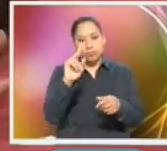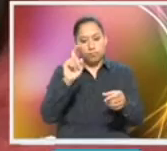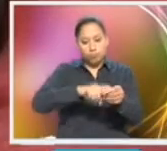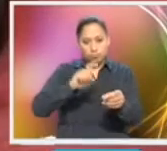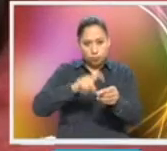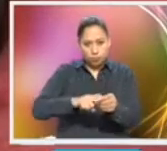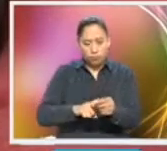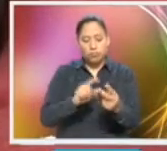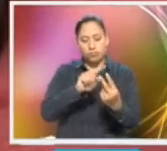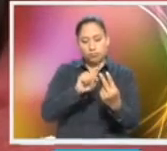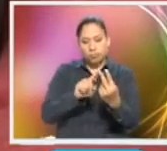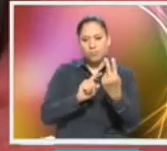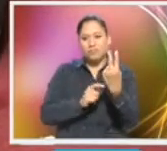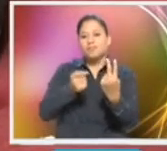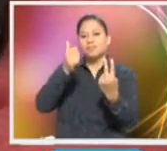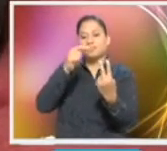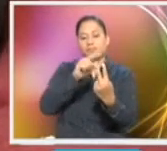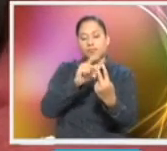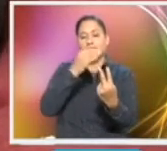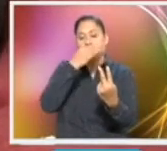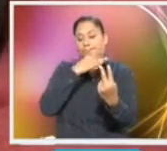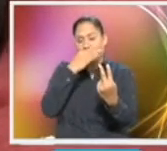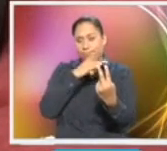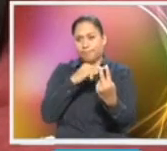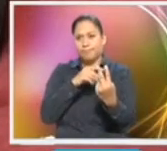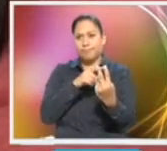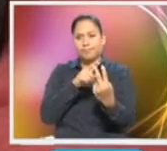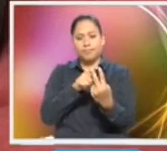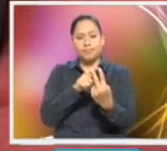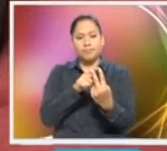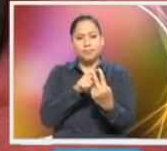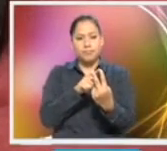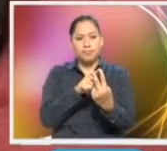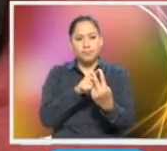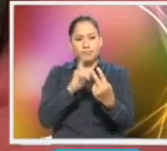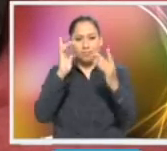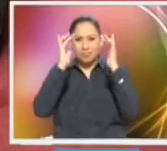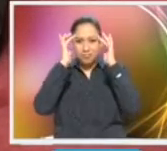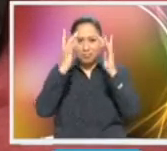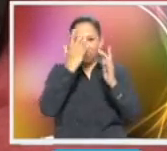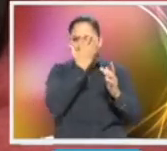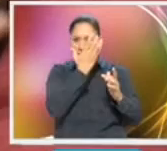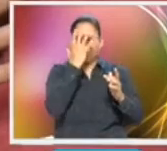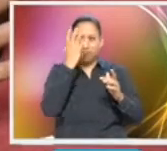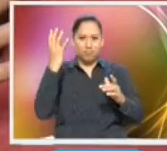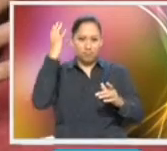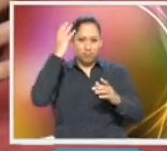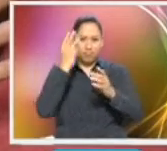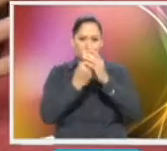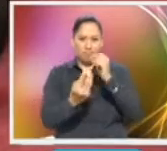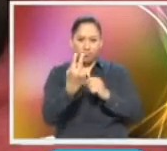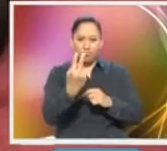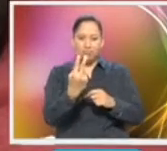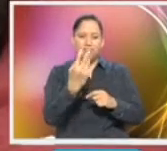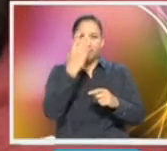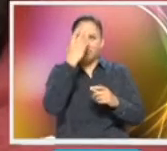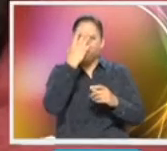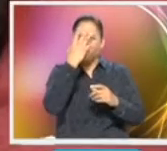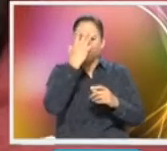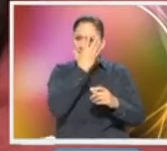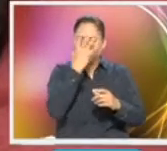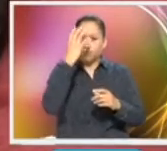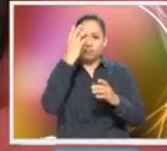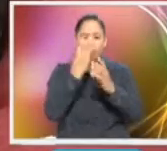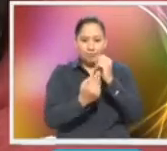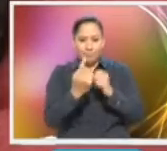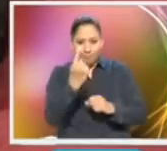importantes. La primera es la fiesta de la Santísima Trinidad, que es el siguiente domingo. O sea, en la liturgia lo que